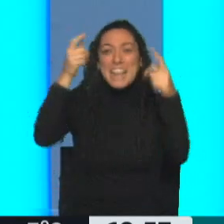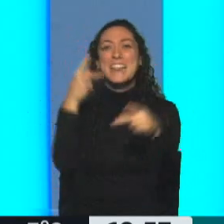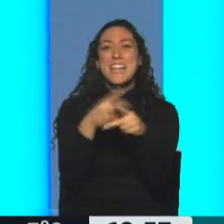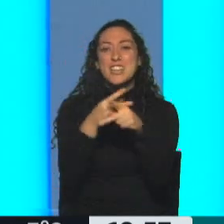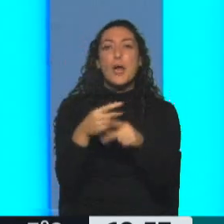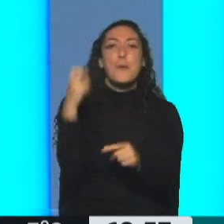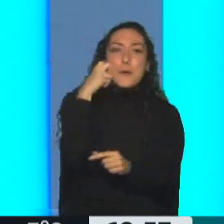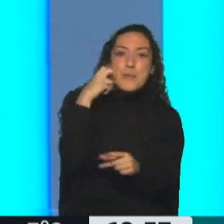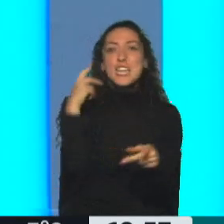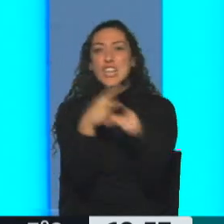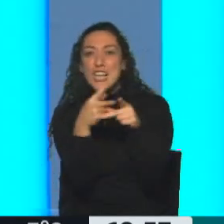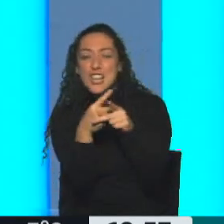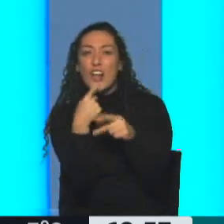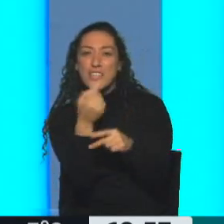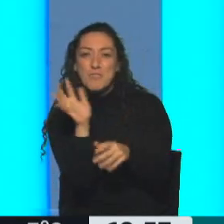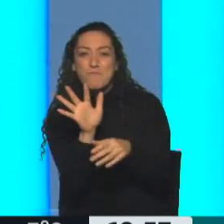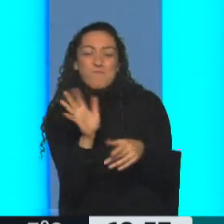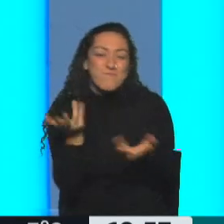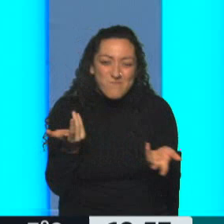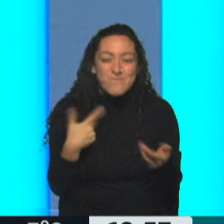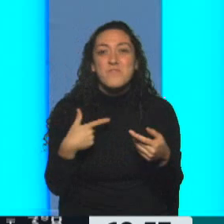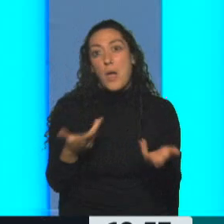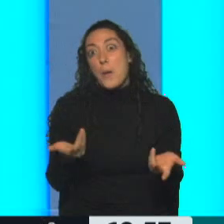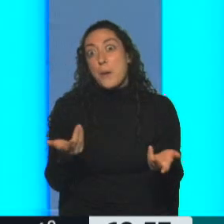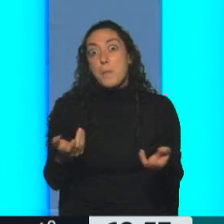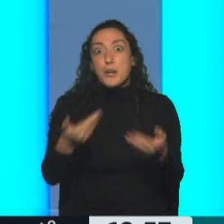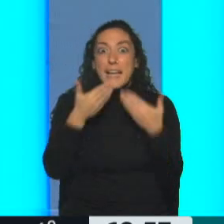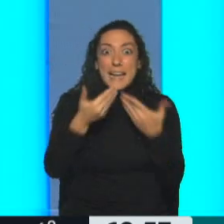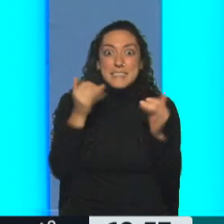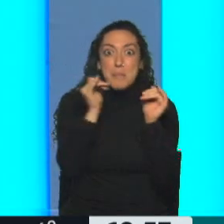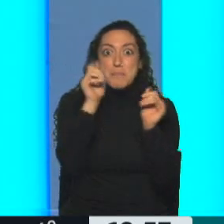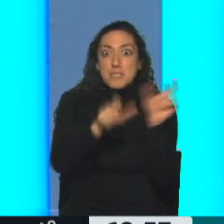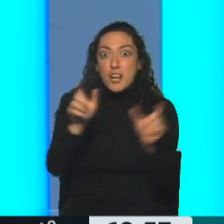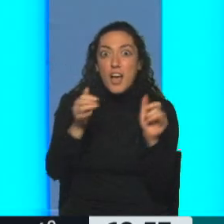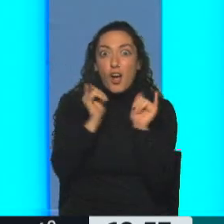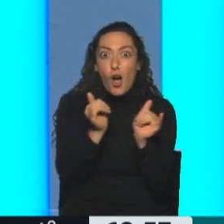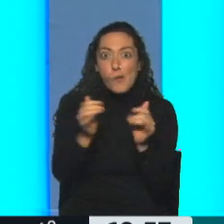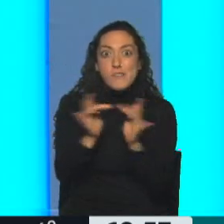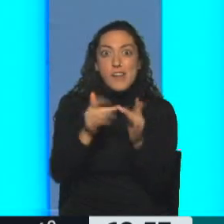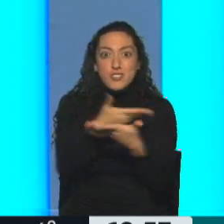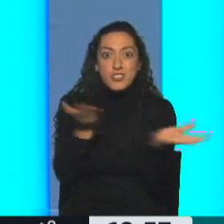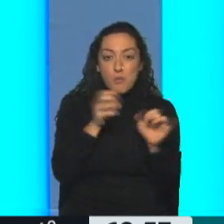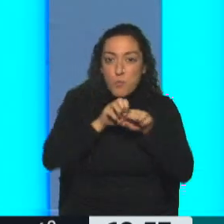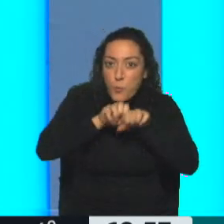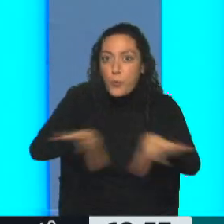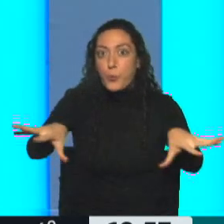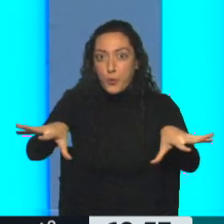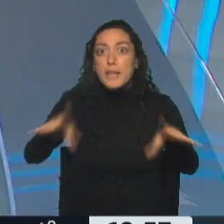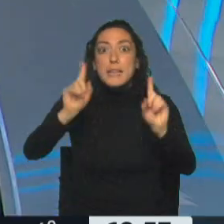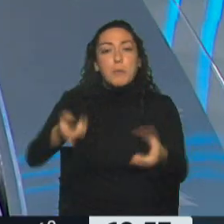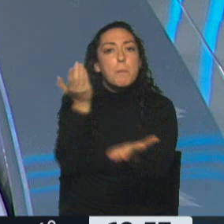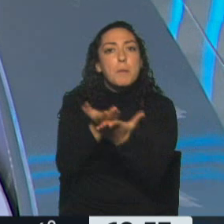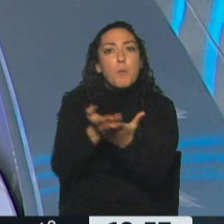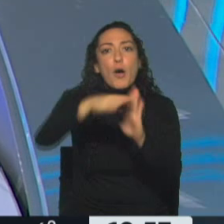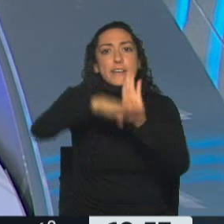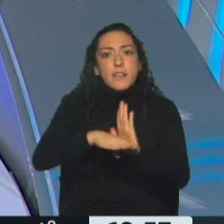el viejito de TikTok. Ah, mira, porque, bueno, justamente llega a gran parte de la juventud a través de las redes sociales. De hecho, presenta sus propuestas